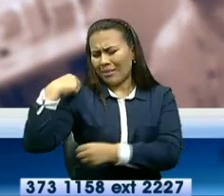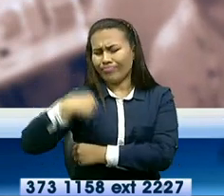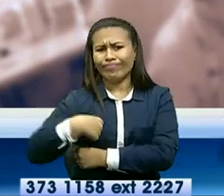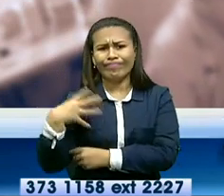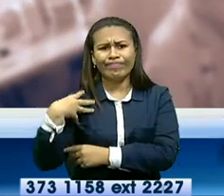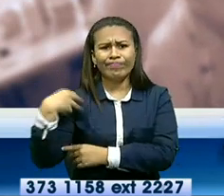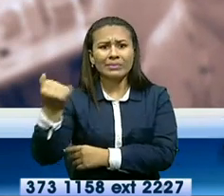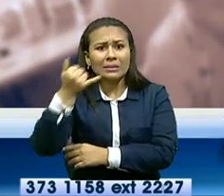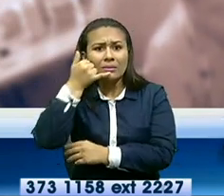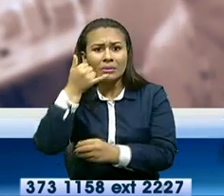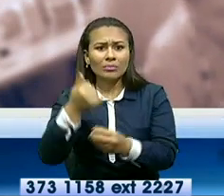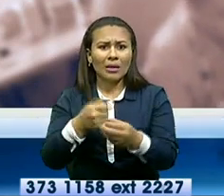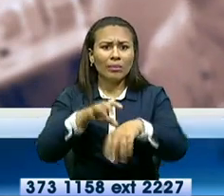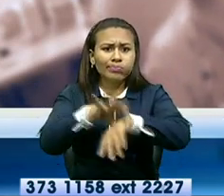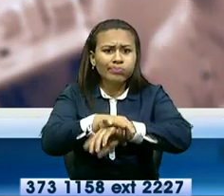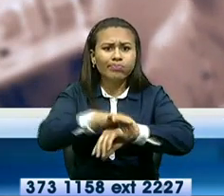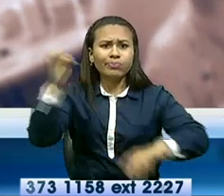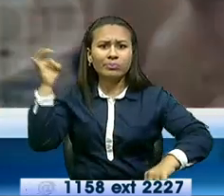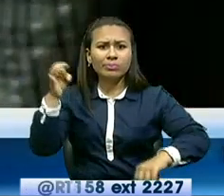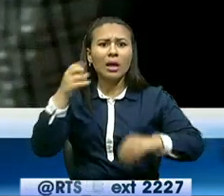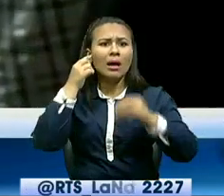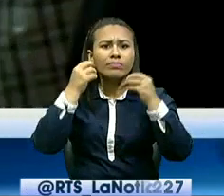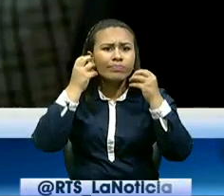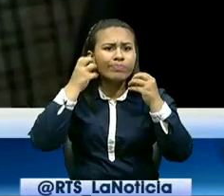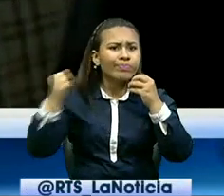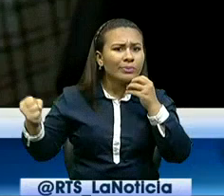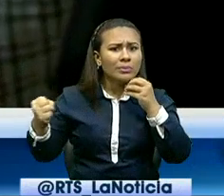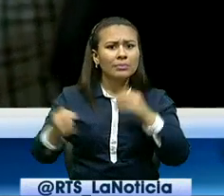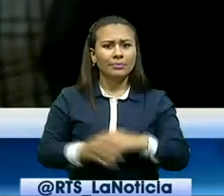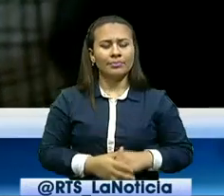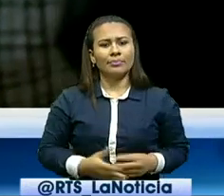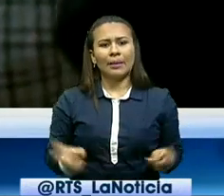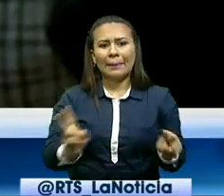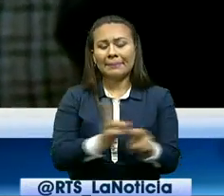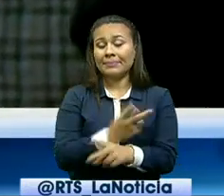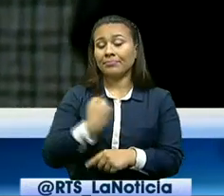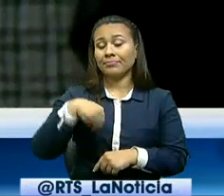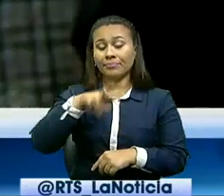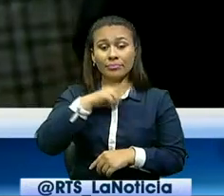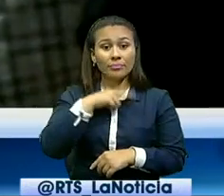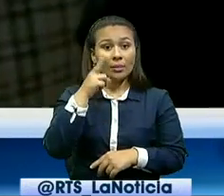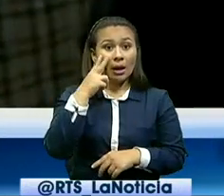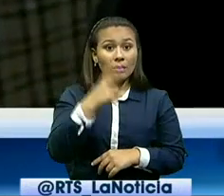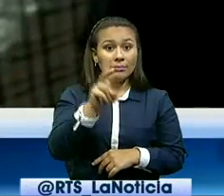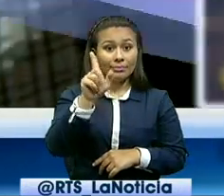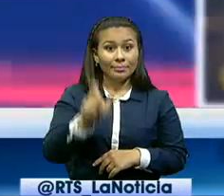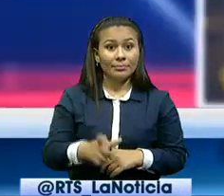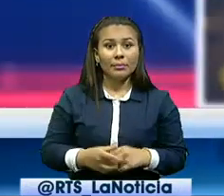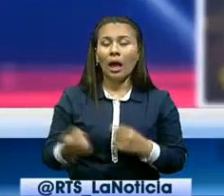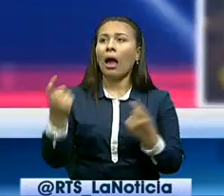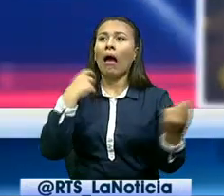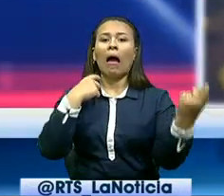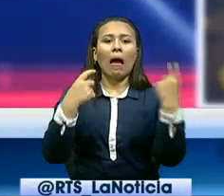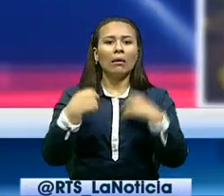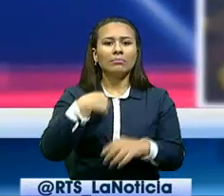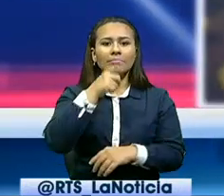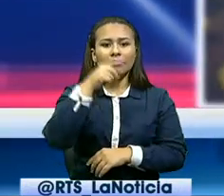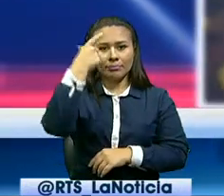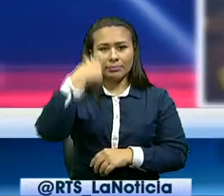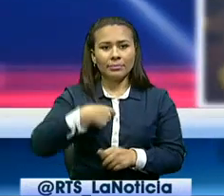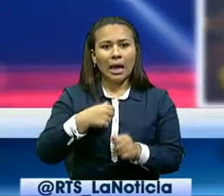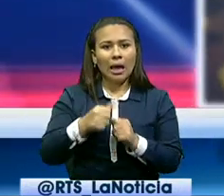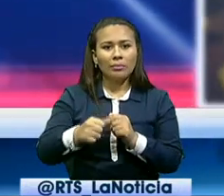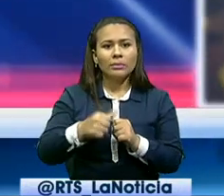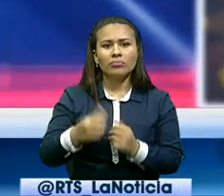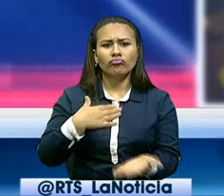de celulares, relojes, incluso joyas. Una persona se acerca inicialmente hacia la barra, distrayendo al administrador, diciendo que necesita